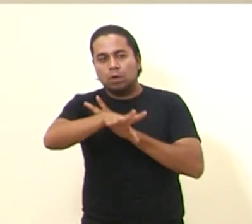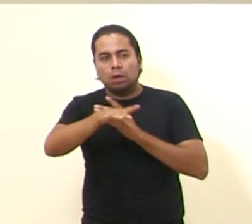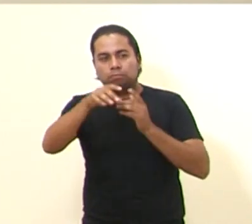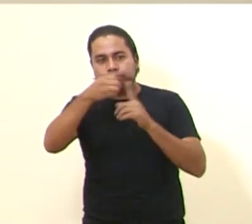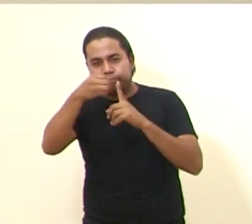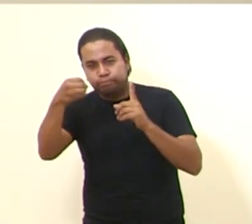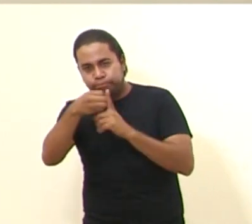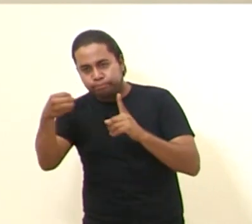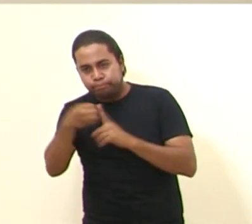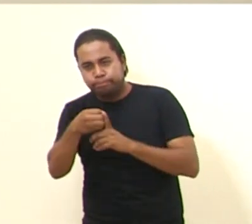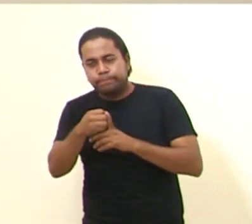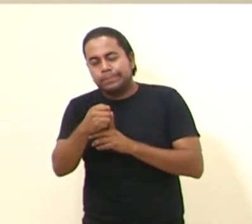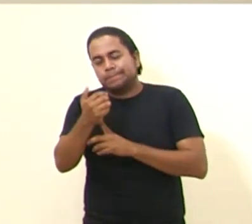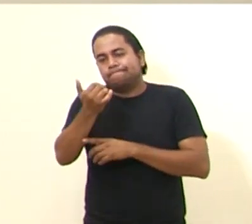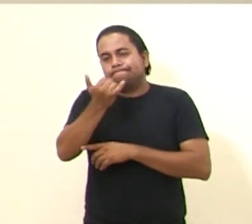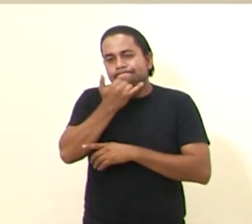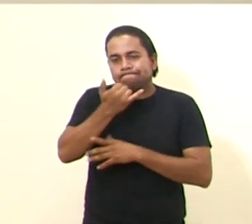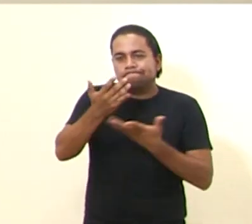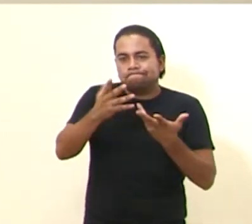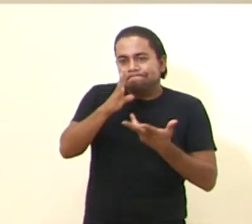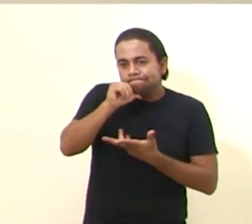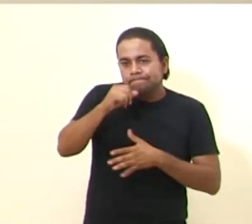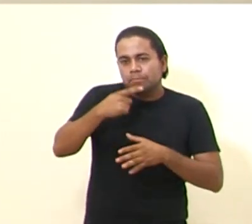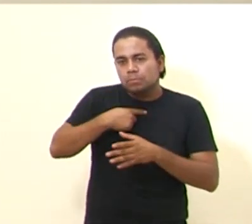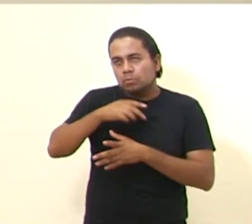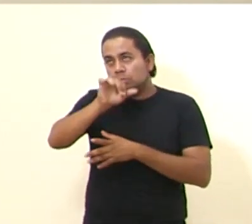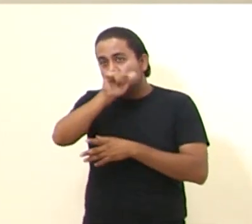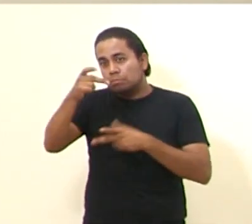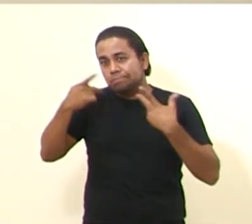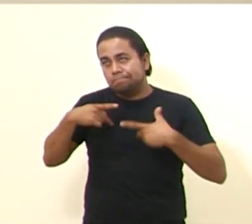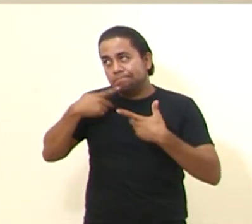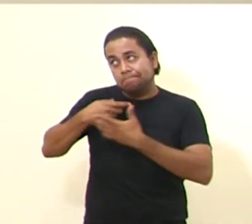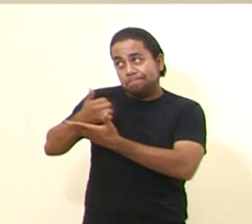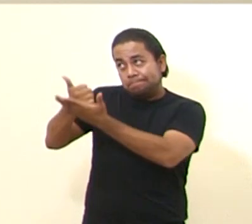me tengo que auxiliar de una persona que conozca un poco más.